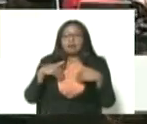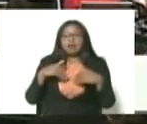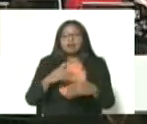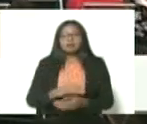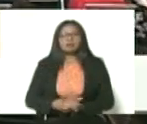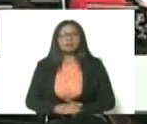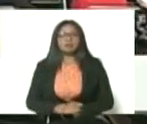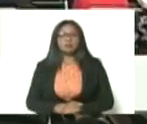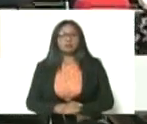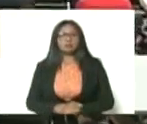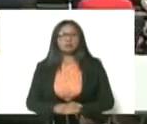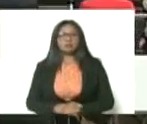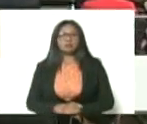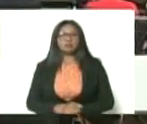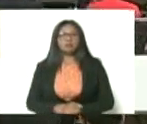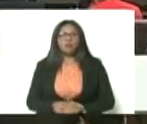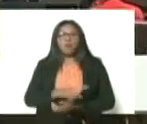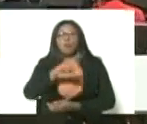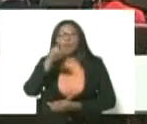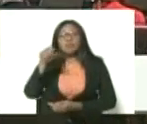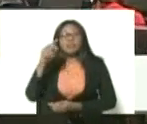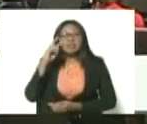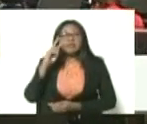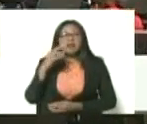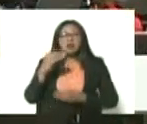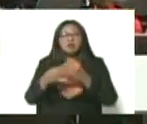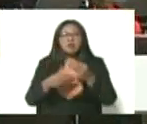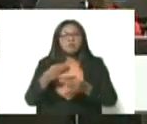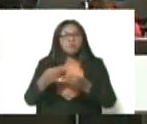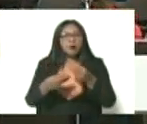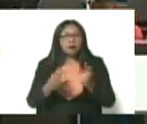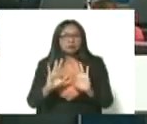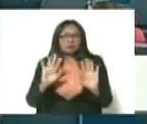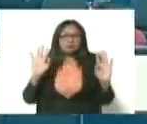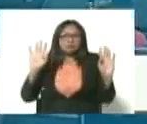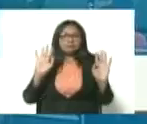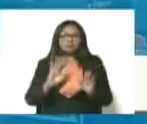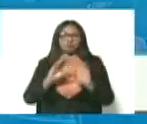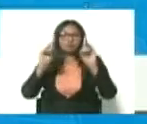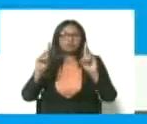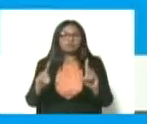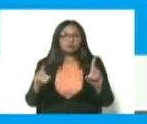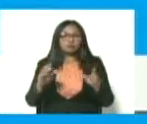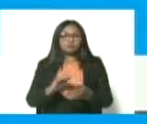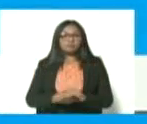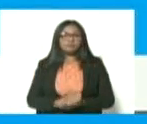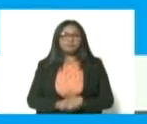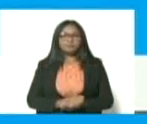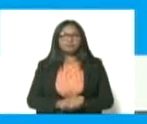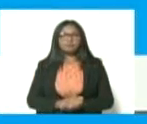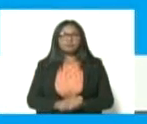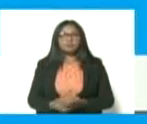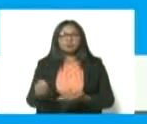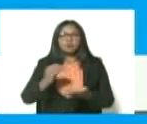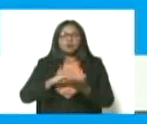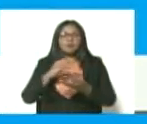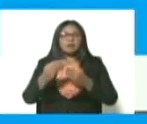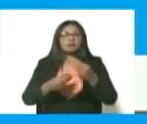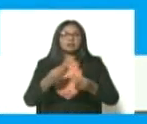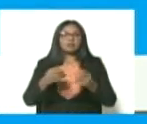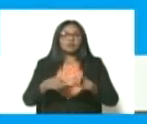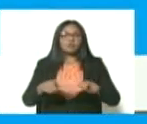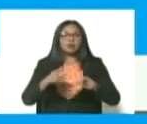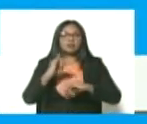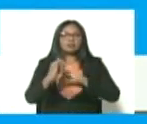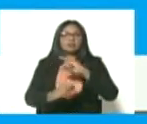verán cómo se abren los caminos para reconstruir en el campo internacional